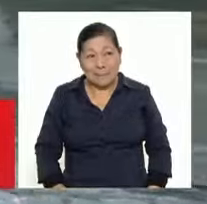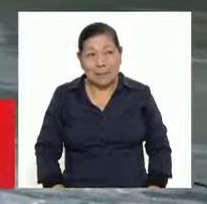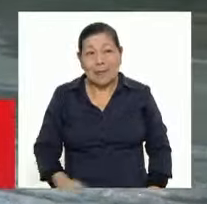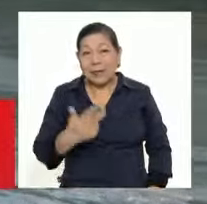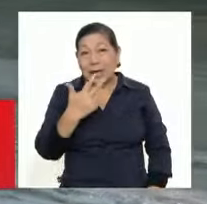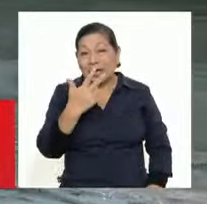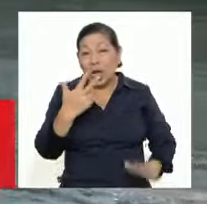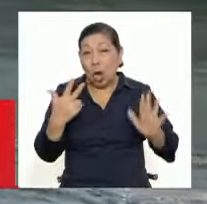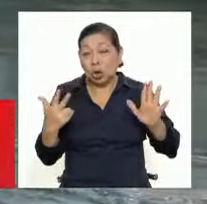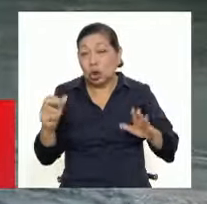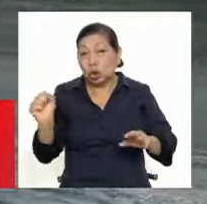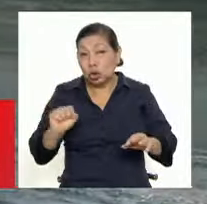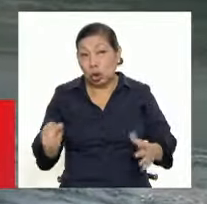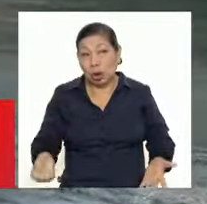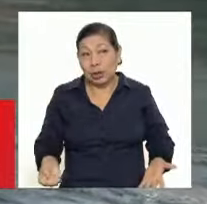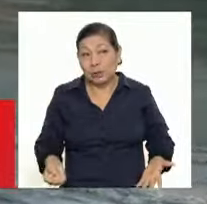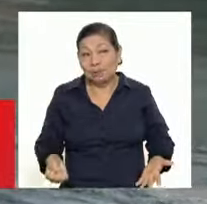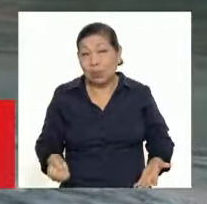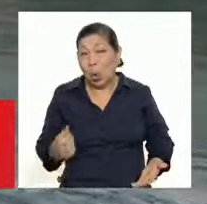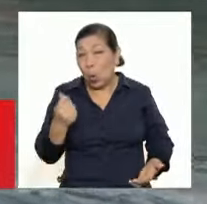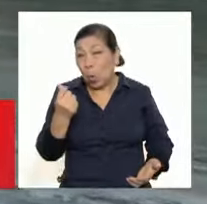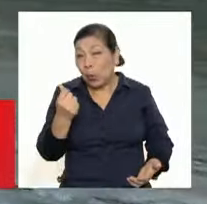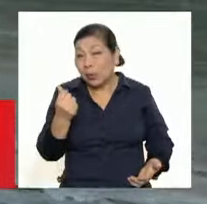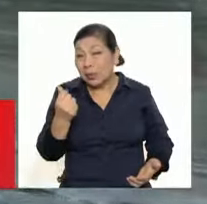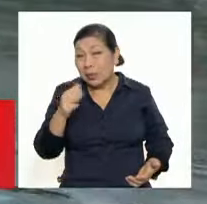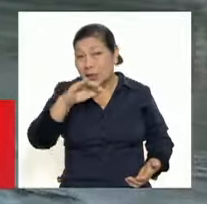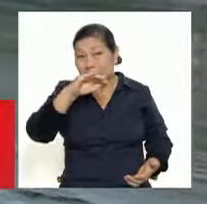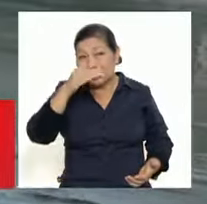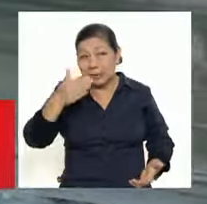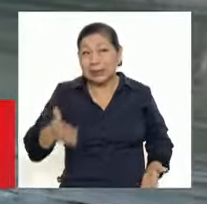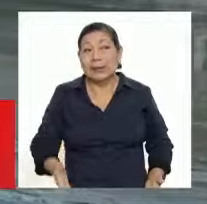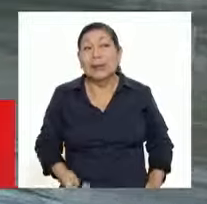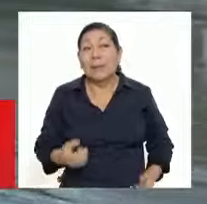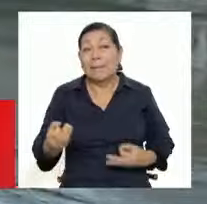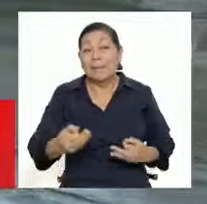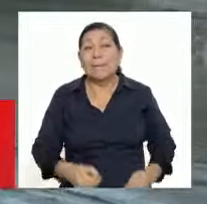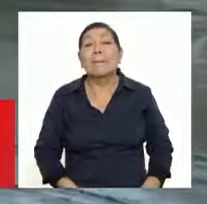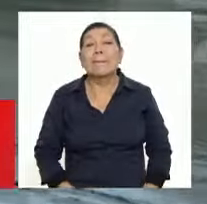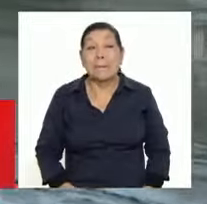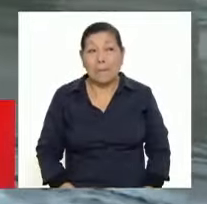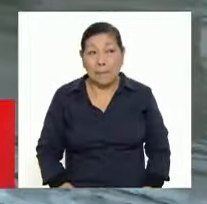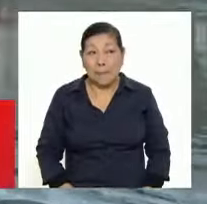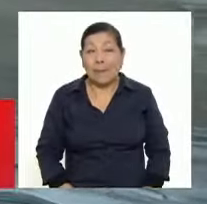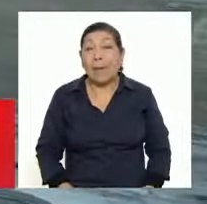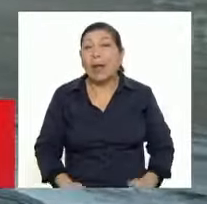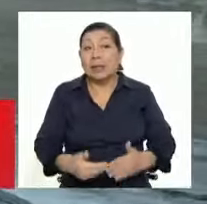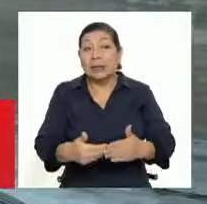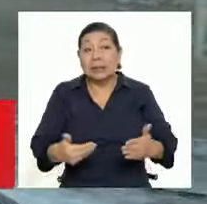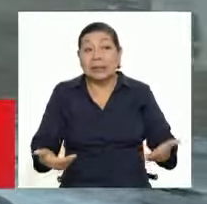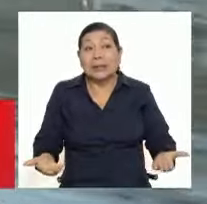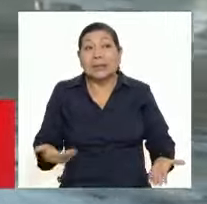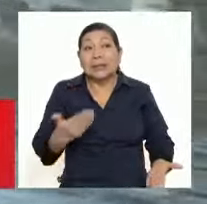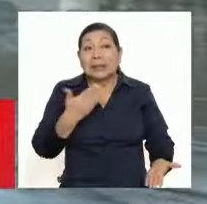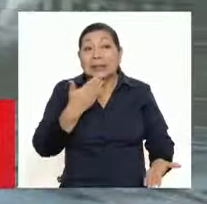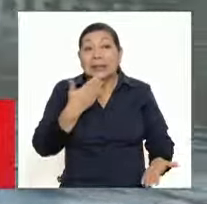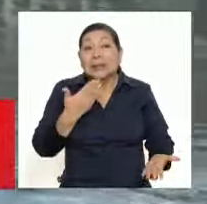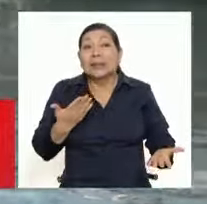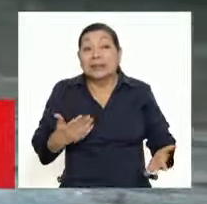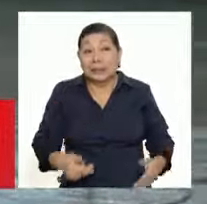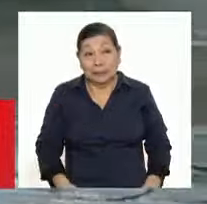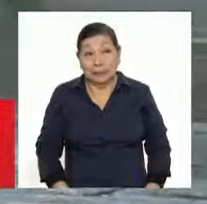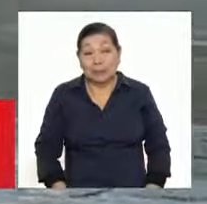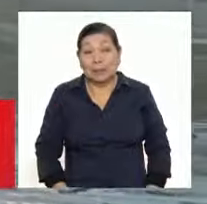38 soles, costos que están pues por encima de su presupuesto. Sí, algunos tienen que retroceder y